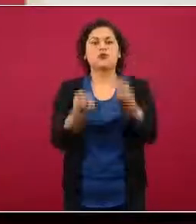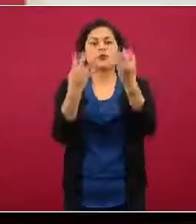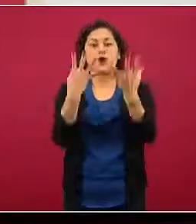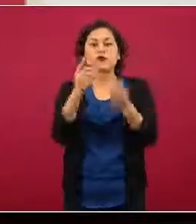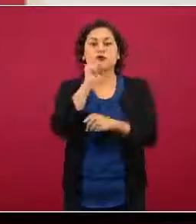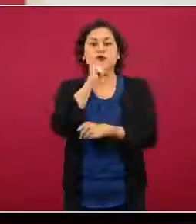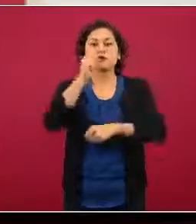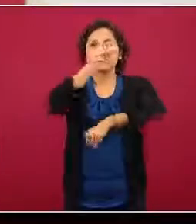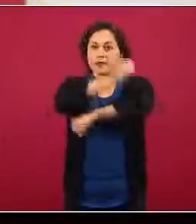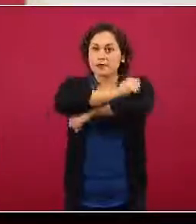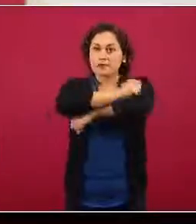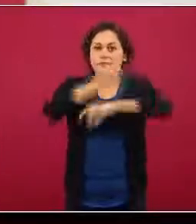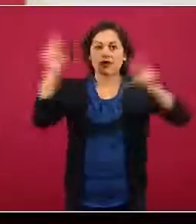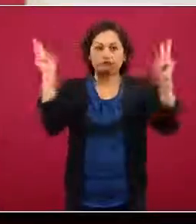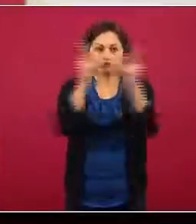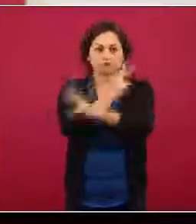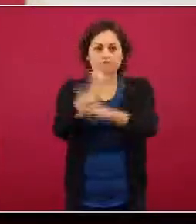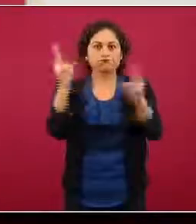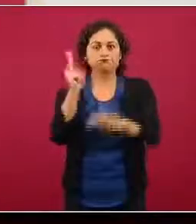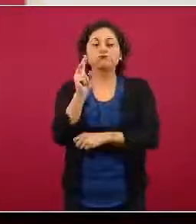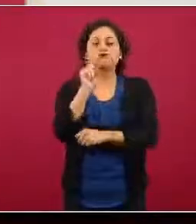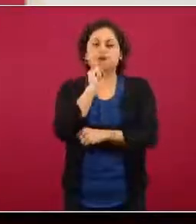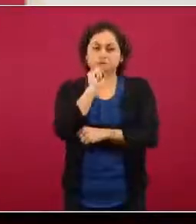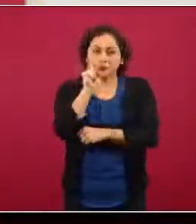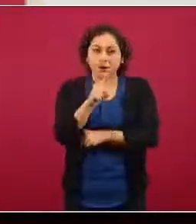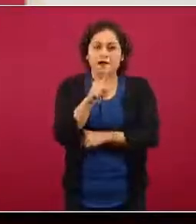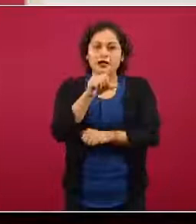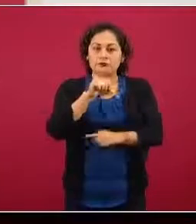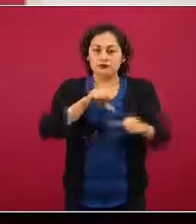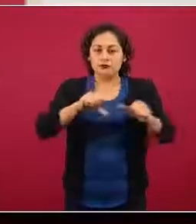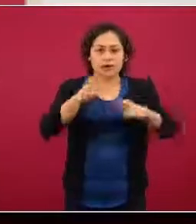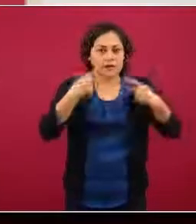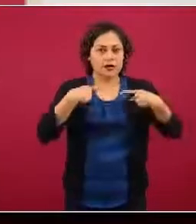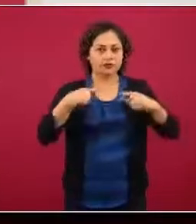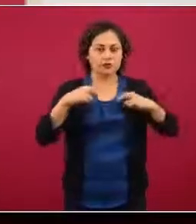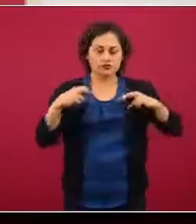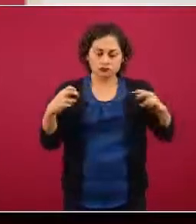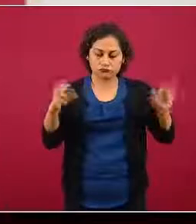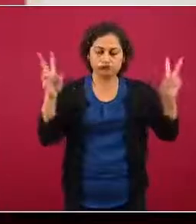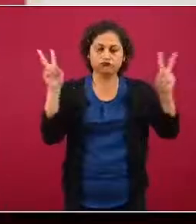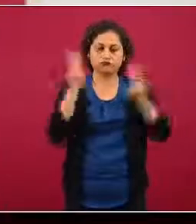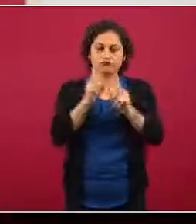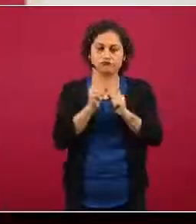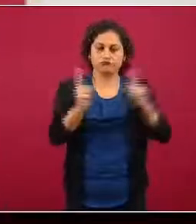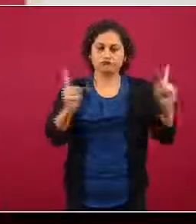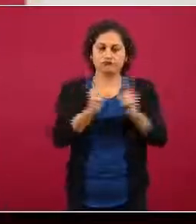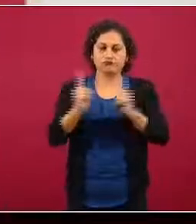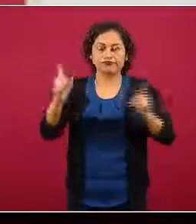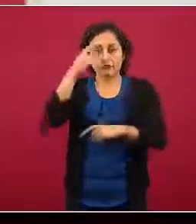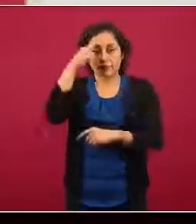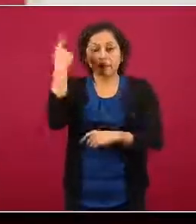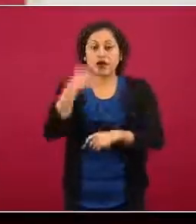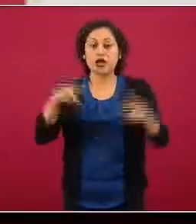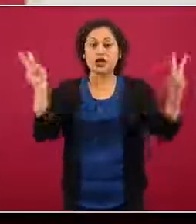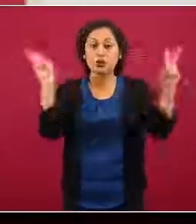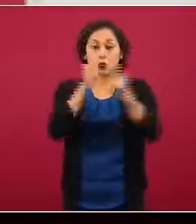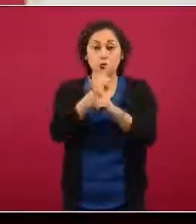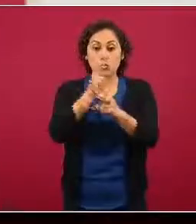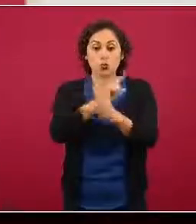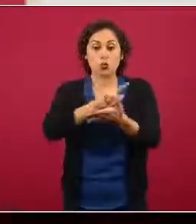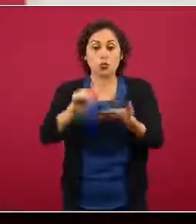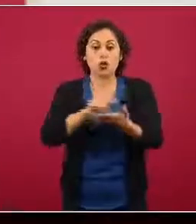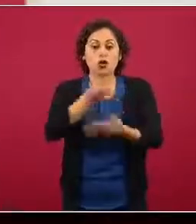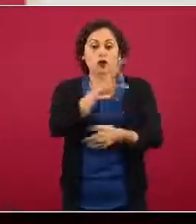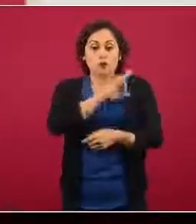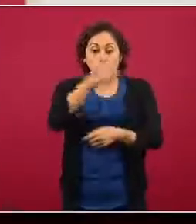el cambio, ¿sí?, para que con la ventilación también se elimine la posibilidad de que